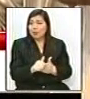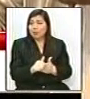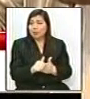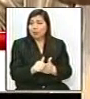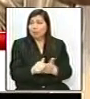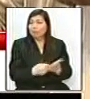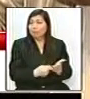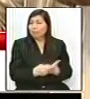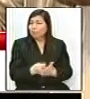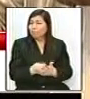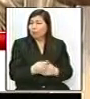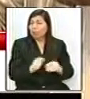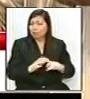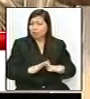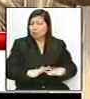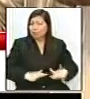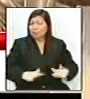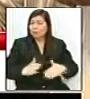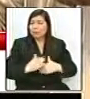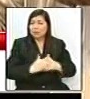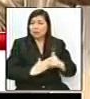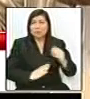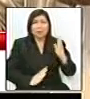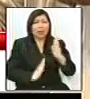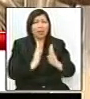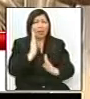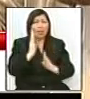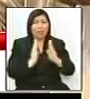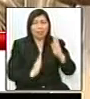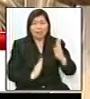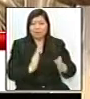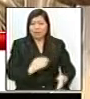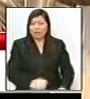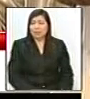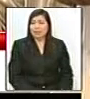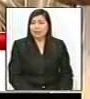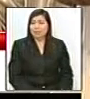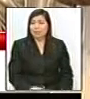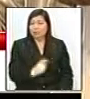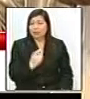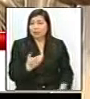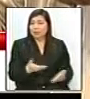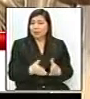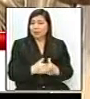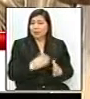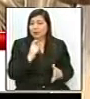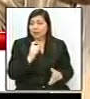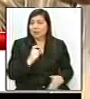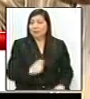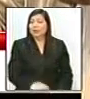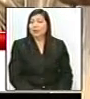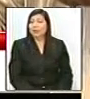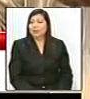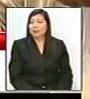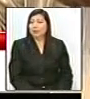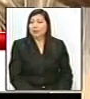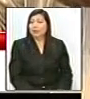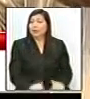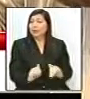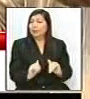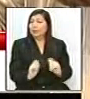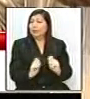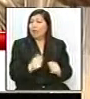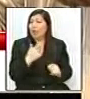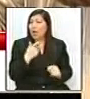van a comprar, creo, terrenos para construir edificios. Como son técnicos de lujo que les encanta el lujo, hay que dejar de